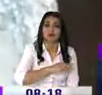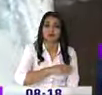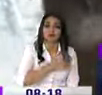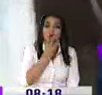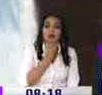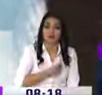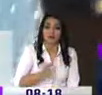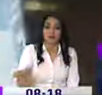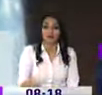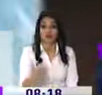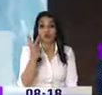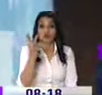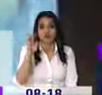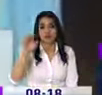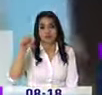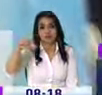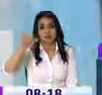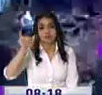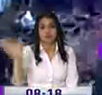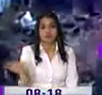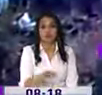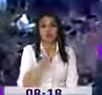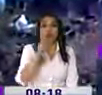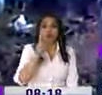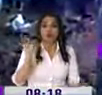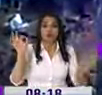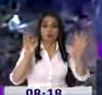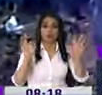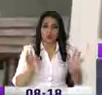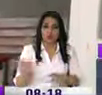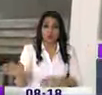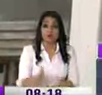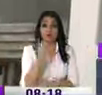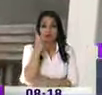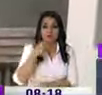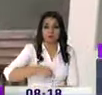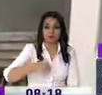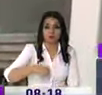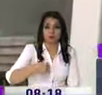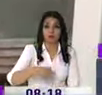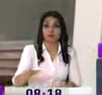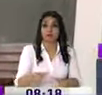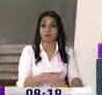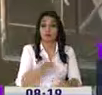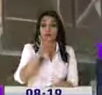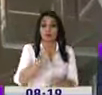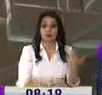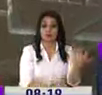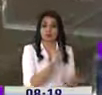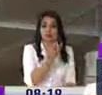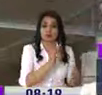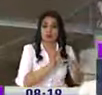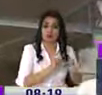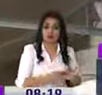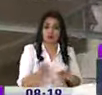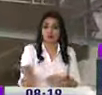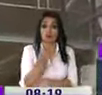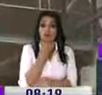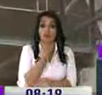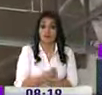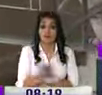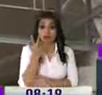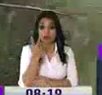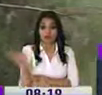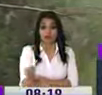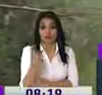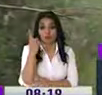Eugenio Espejo, 1 en la Delicia y 3 en Quitumbe. 4 incendios estructurales, 1 en Calderón, 2 en Eloy Alfaro y 1 en Quitumbe.